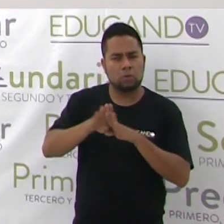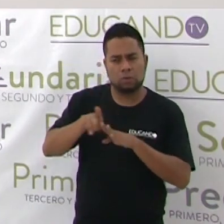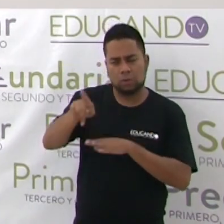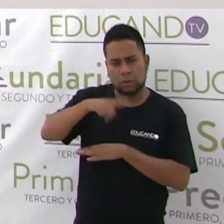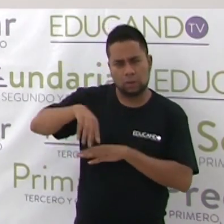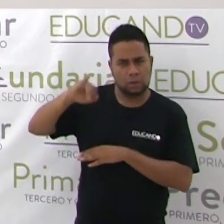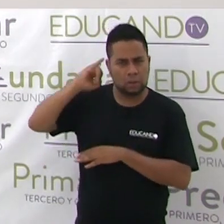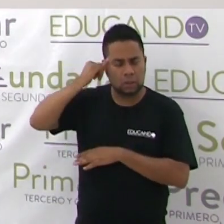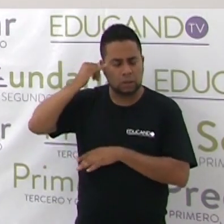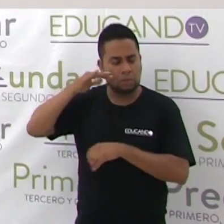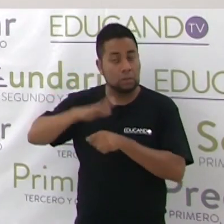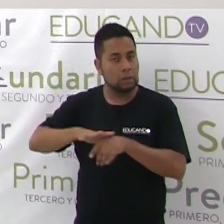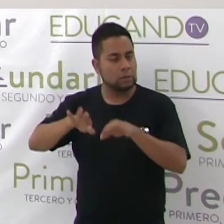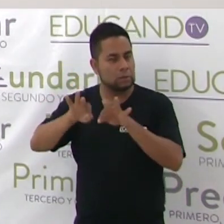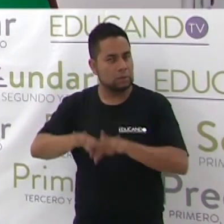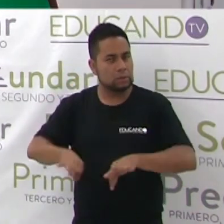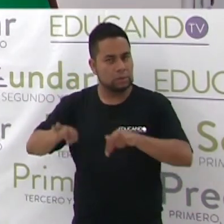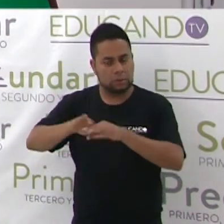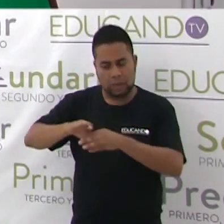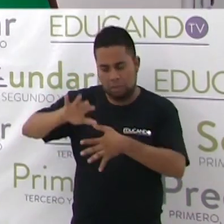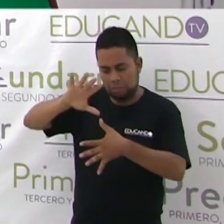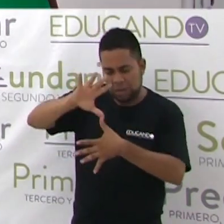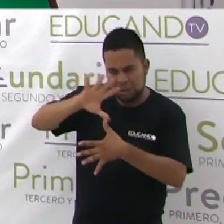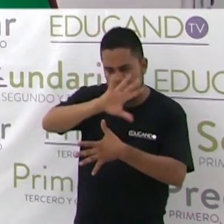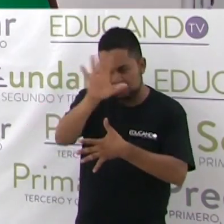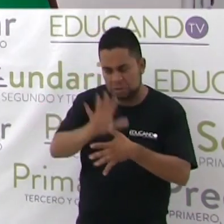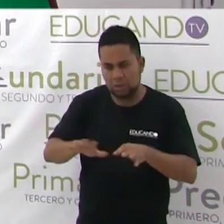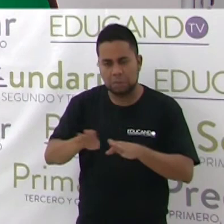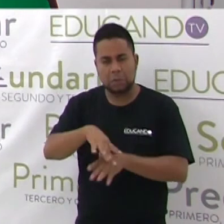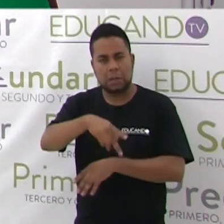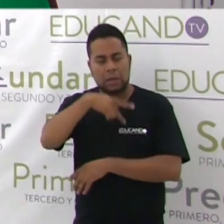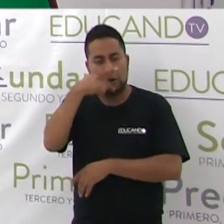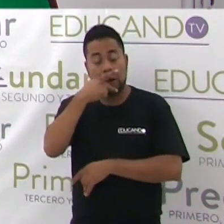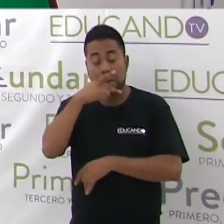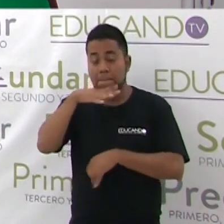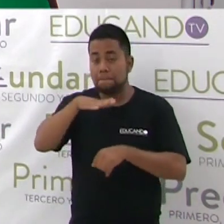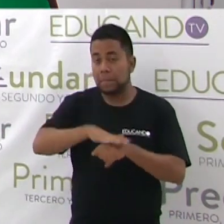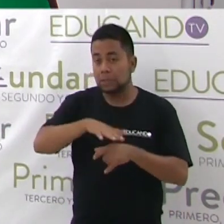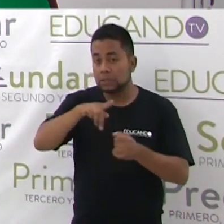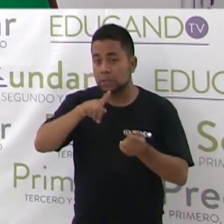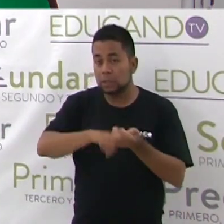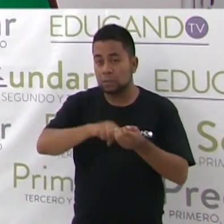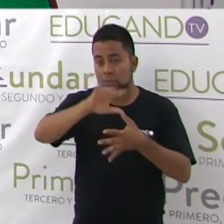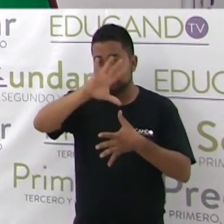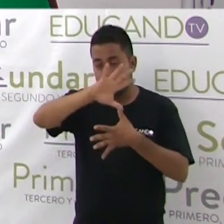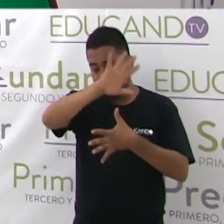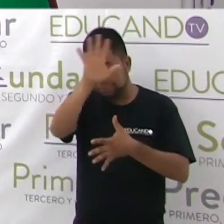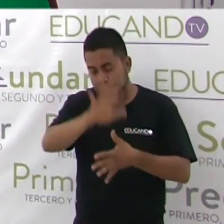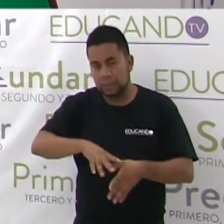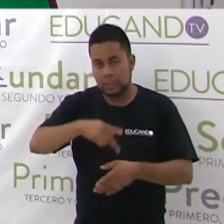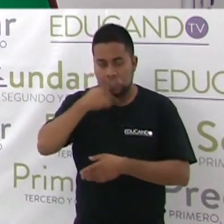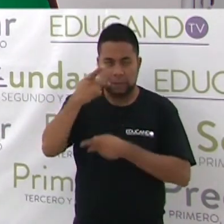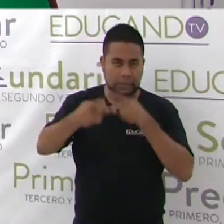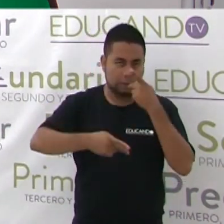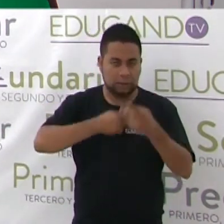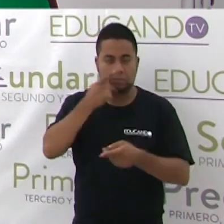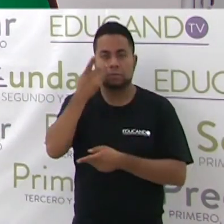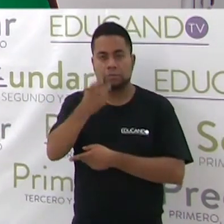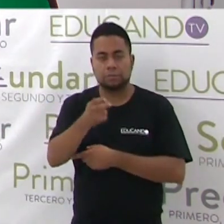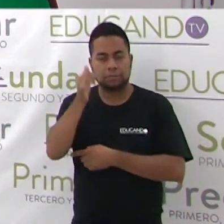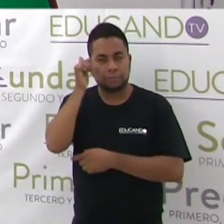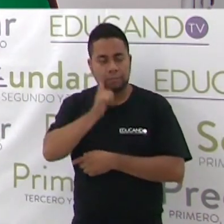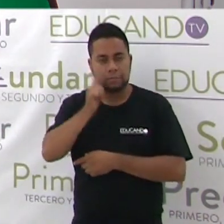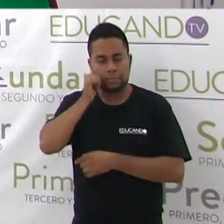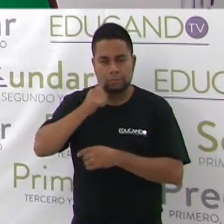lengua es la que más relevancia o mayor cantidad de hablantes tiene en todo el continente. Por eso nos